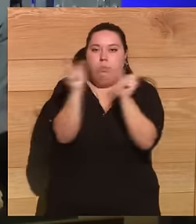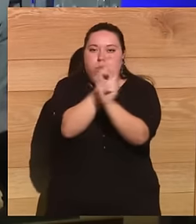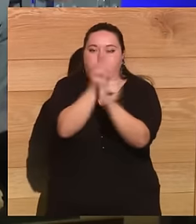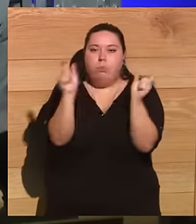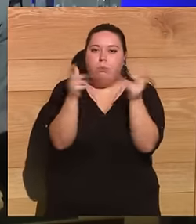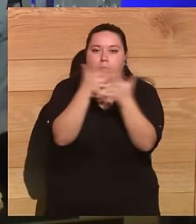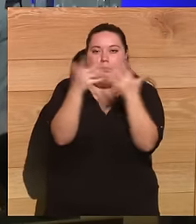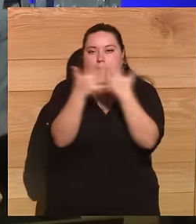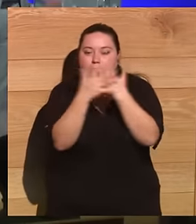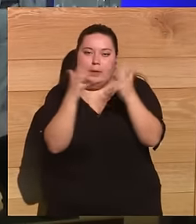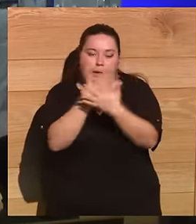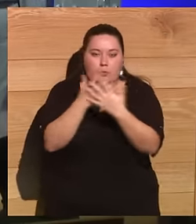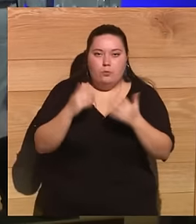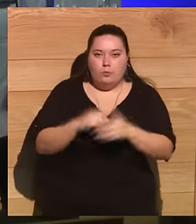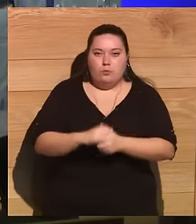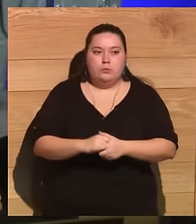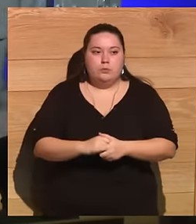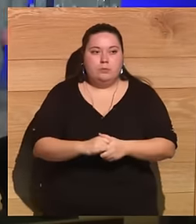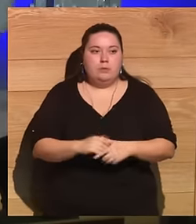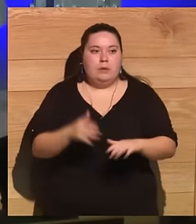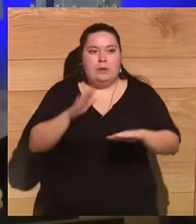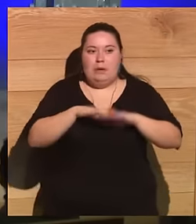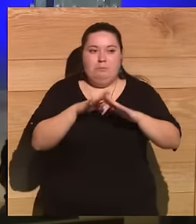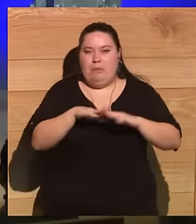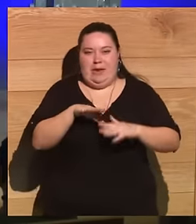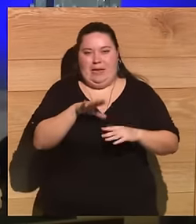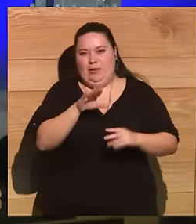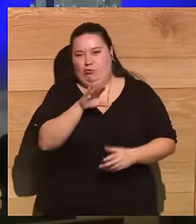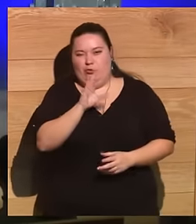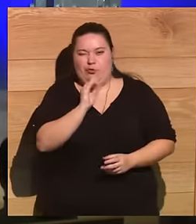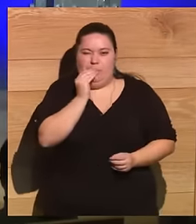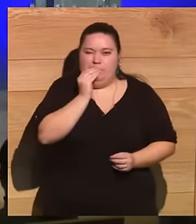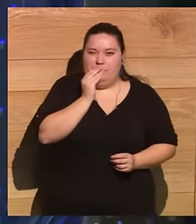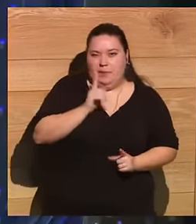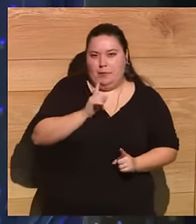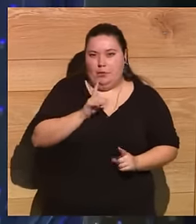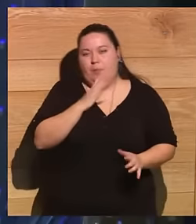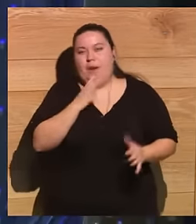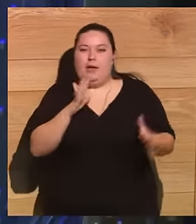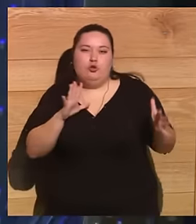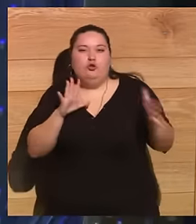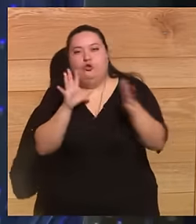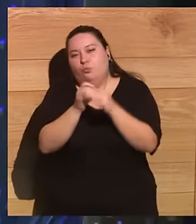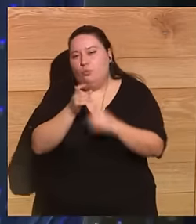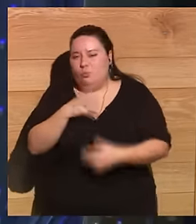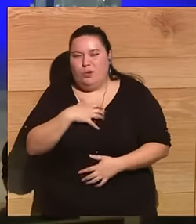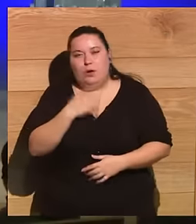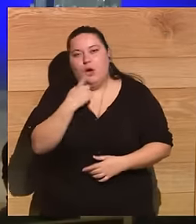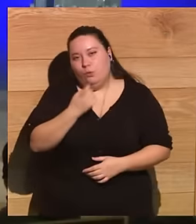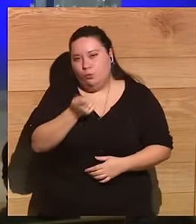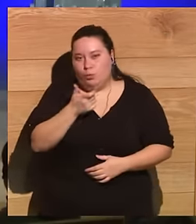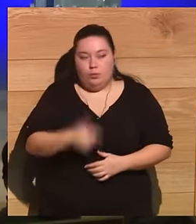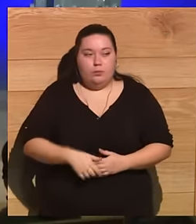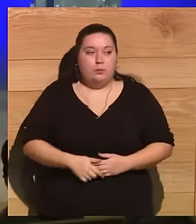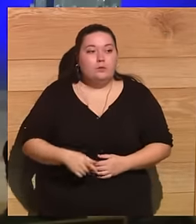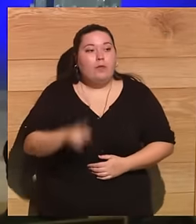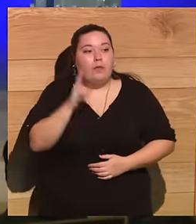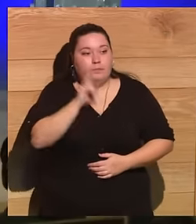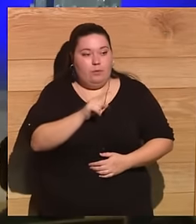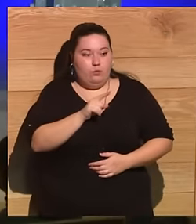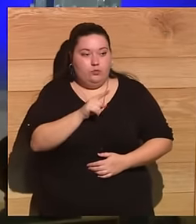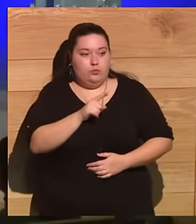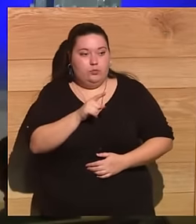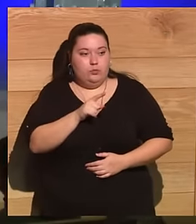más liadas hasta que es totalmente ilegible, ¿de acuerdo? Algo totalmente que no se puede relacionar con ninguna palabra. Entonces vemos que